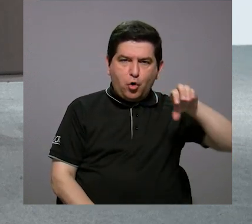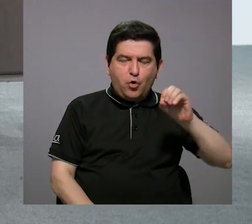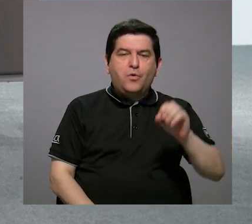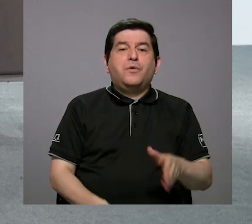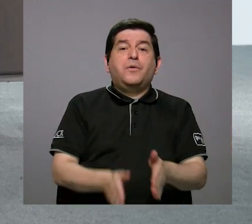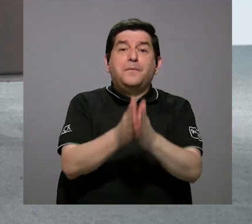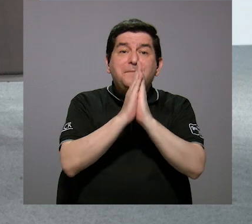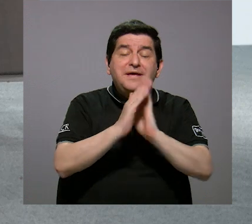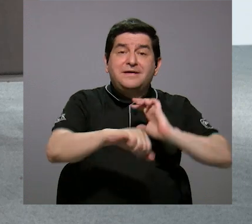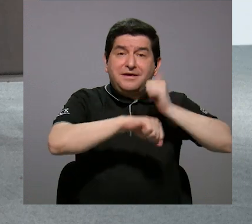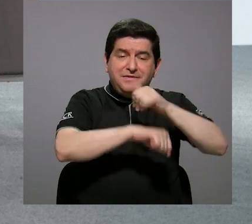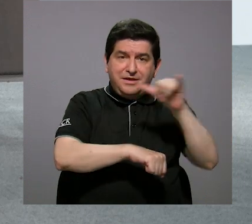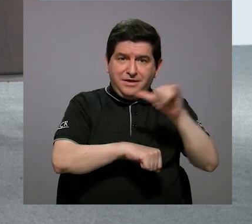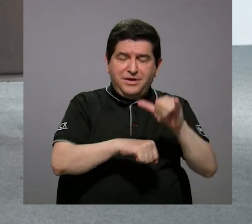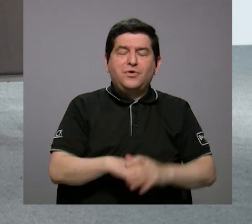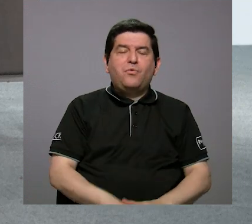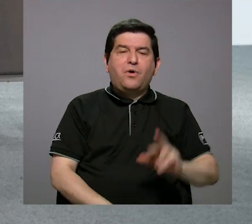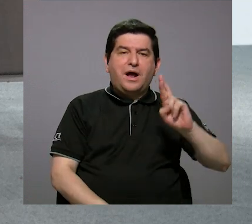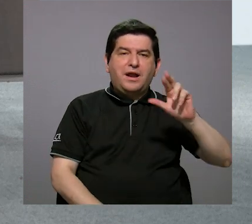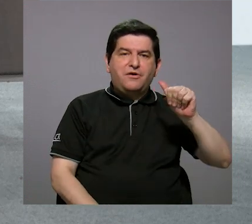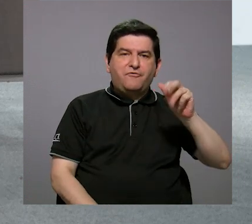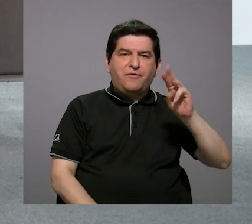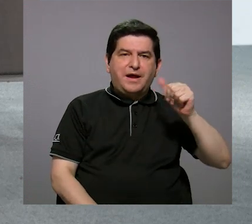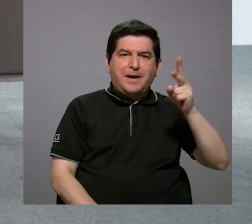hemos pedido determinar, igual que en el Raman,